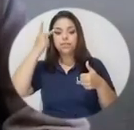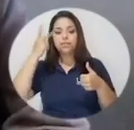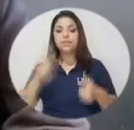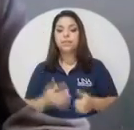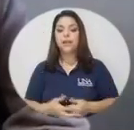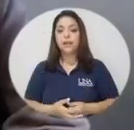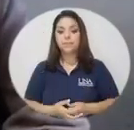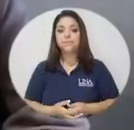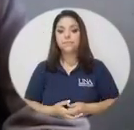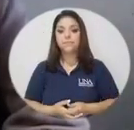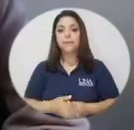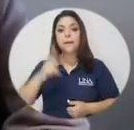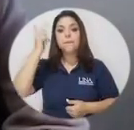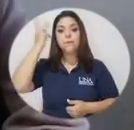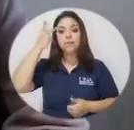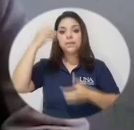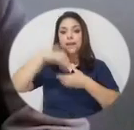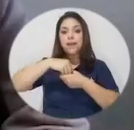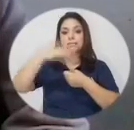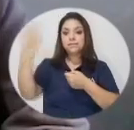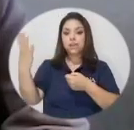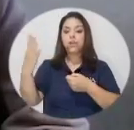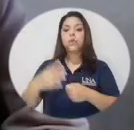instancia, la política